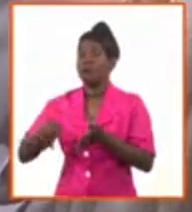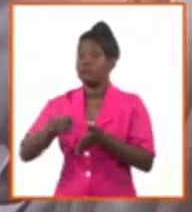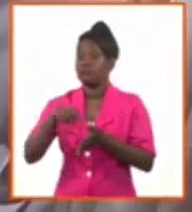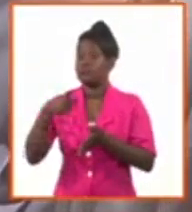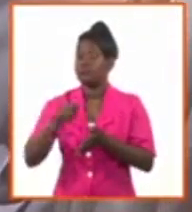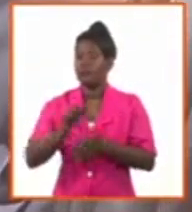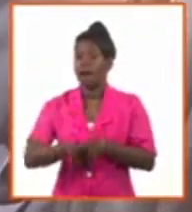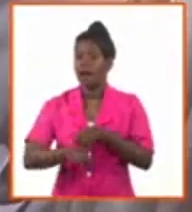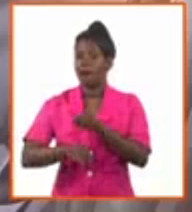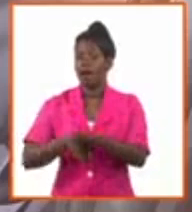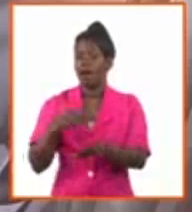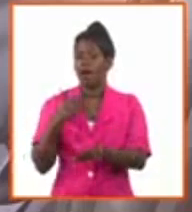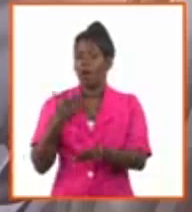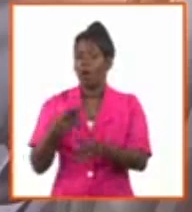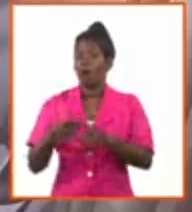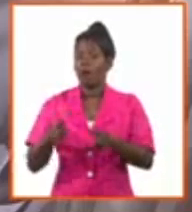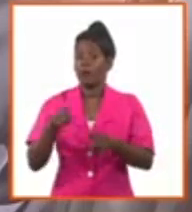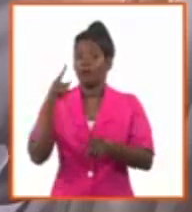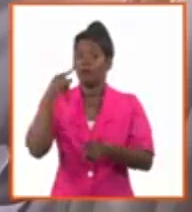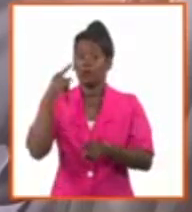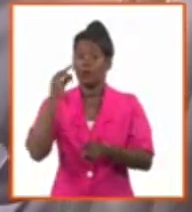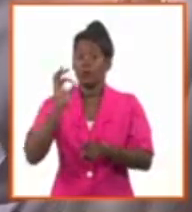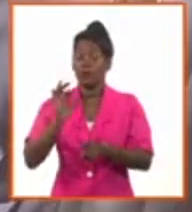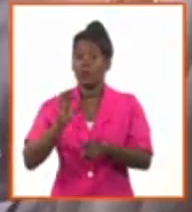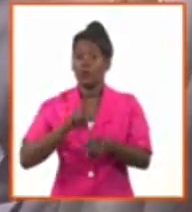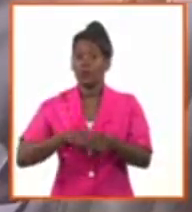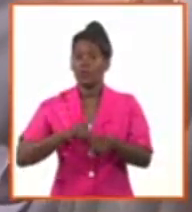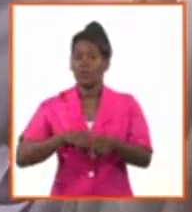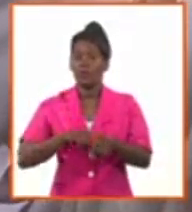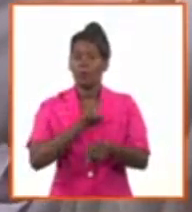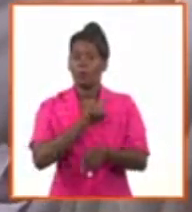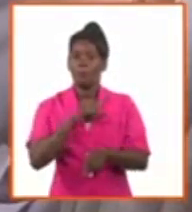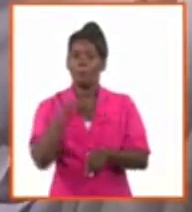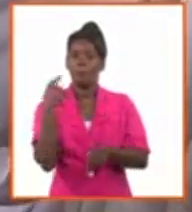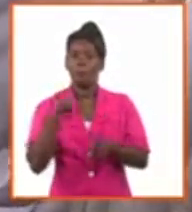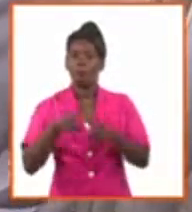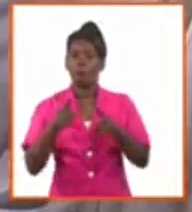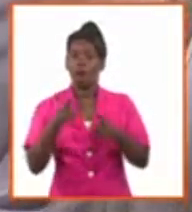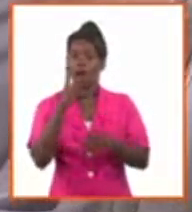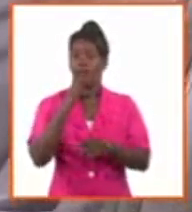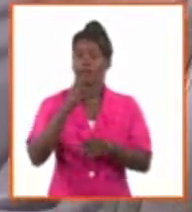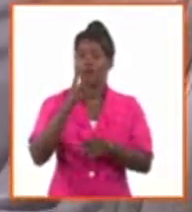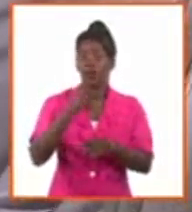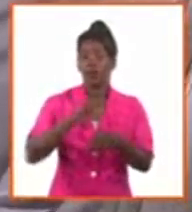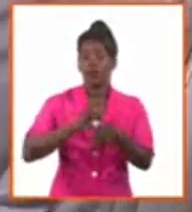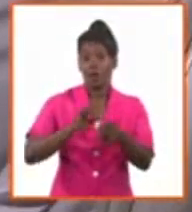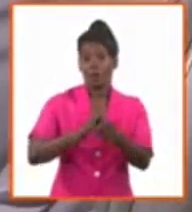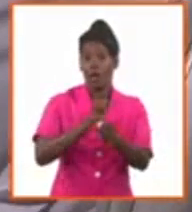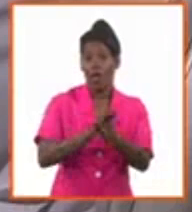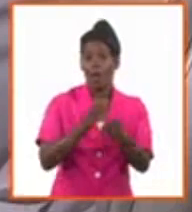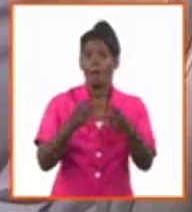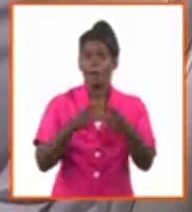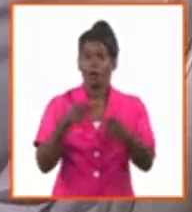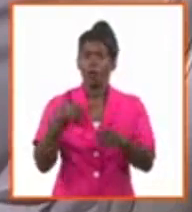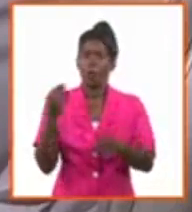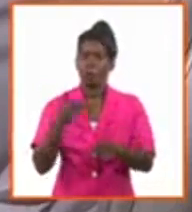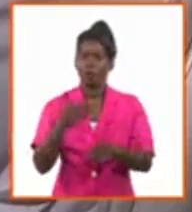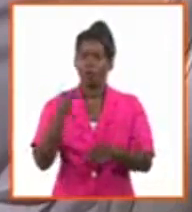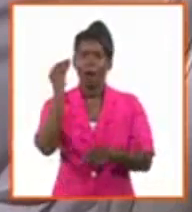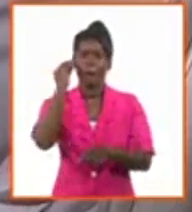también pues el tiempo, podríamos decir, lectivo? Porque aprendizaje tuvieron mucho y bastante en estas